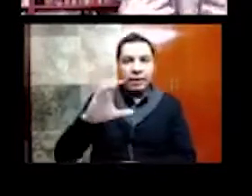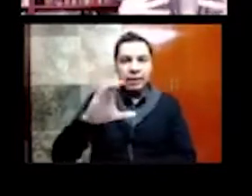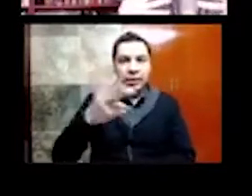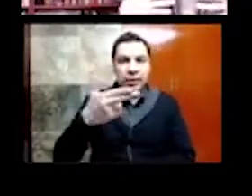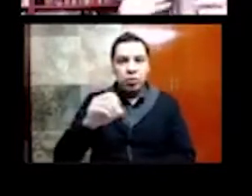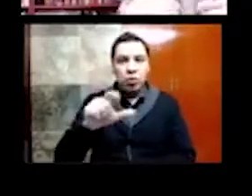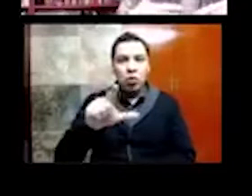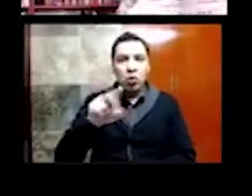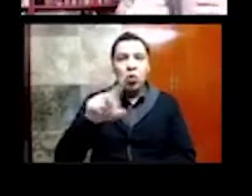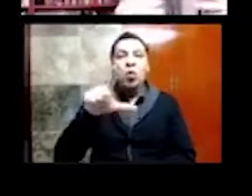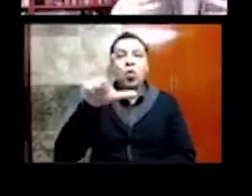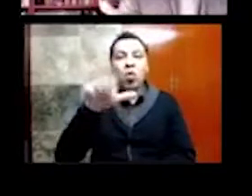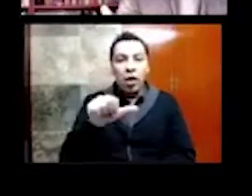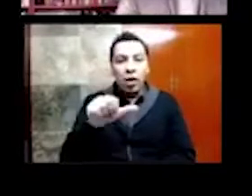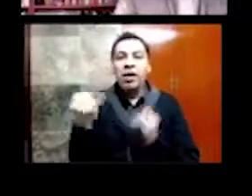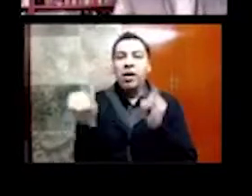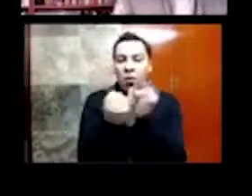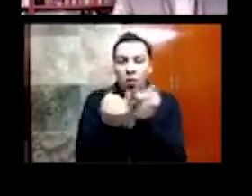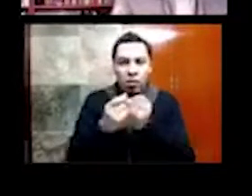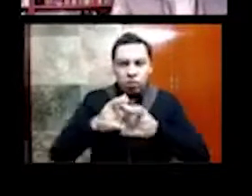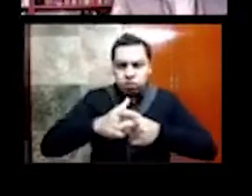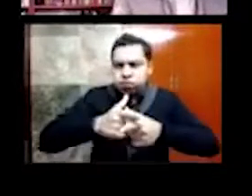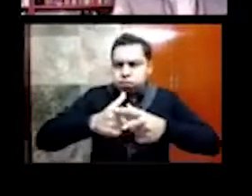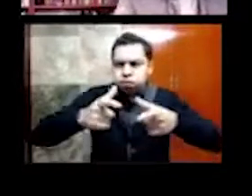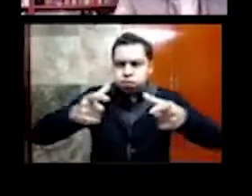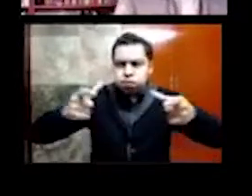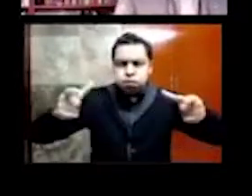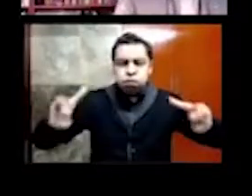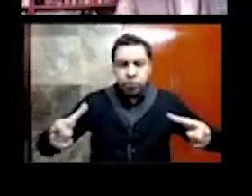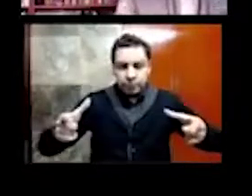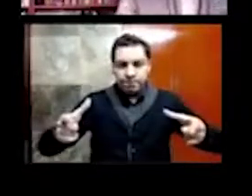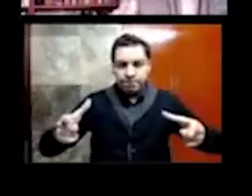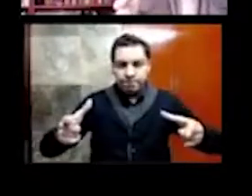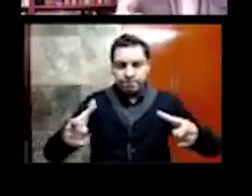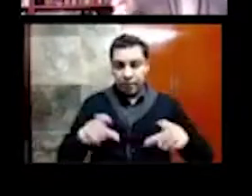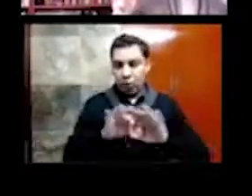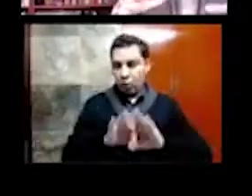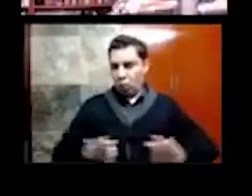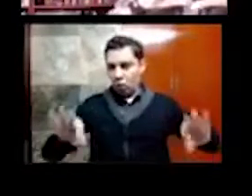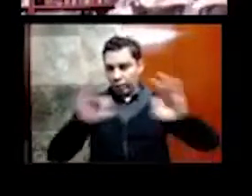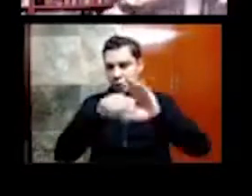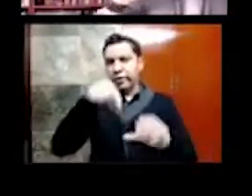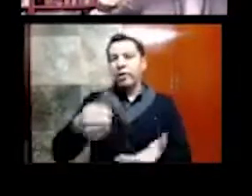esa monumentalidad avasallante de la ciudad de Teotihuacán contra esta